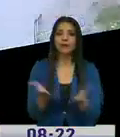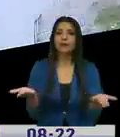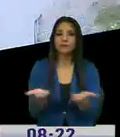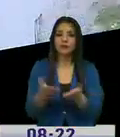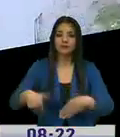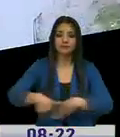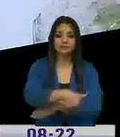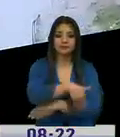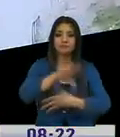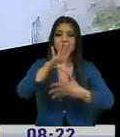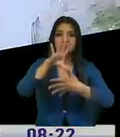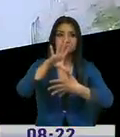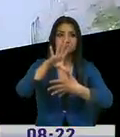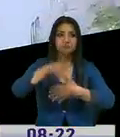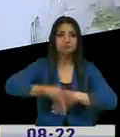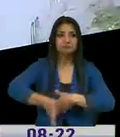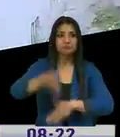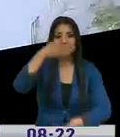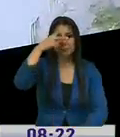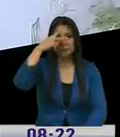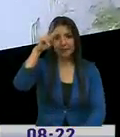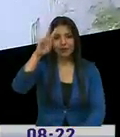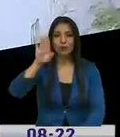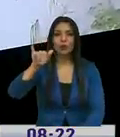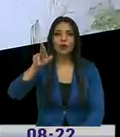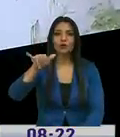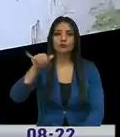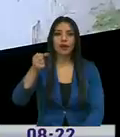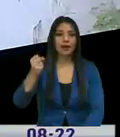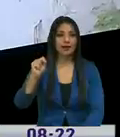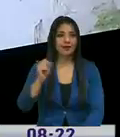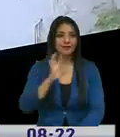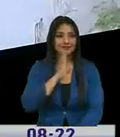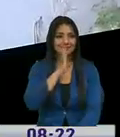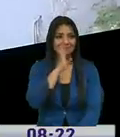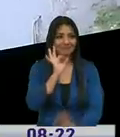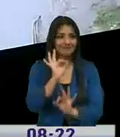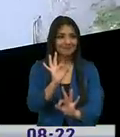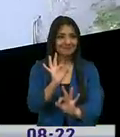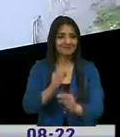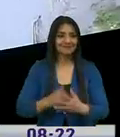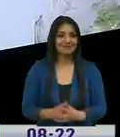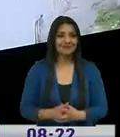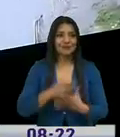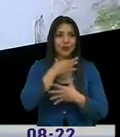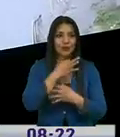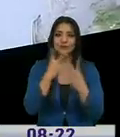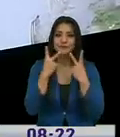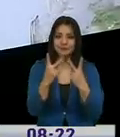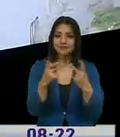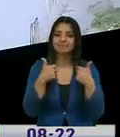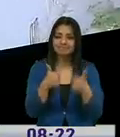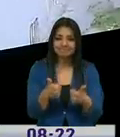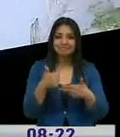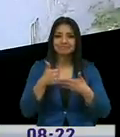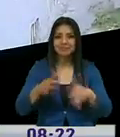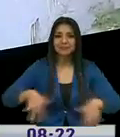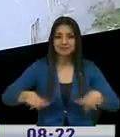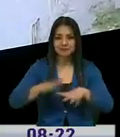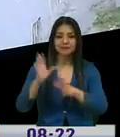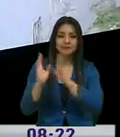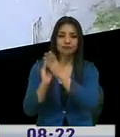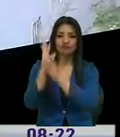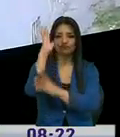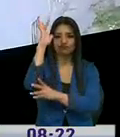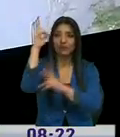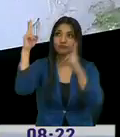en la América, en la México y Buenos Aires. Andreita, siempre es un gusto verte. Qué bueno que se esté trabajando en favor de nuestros vecinos de ese